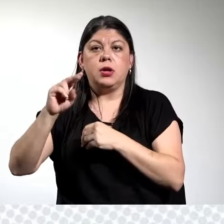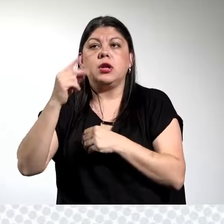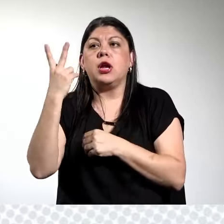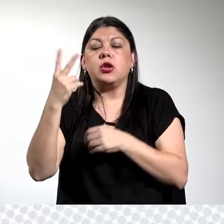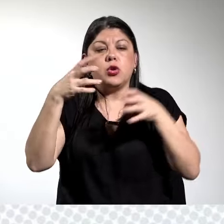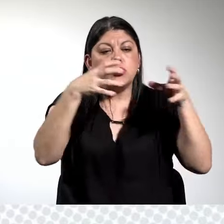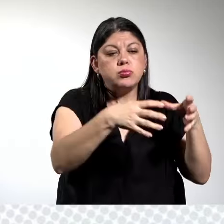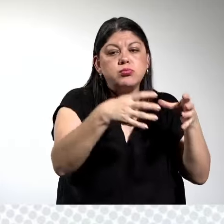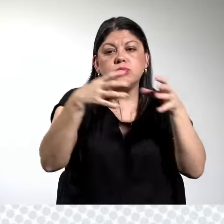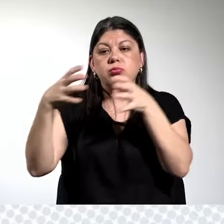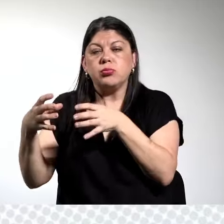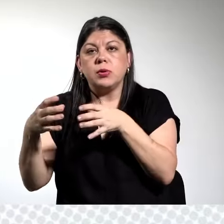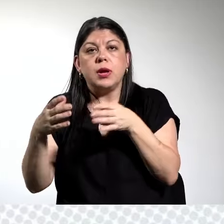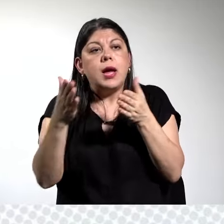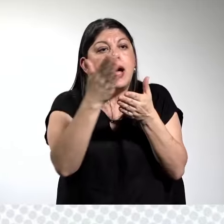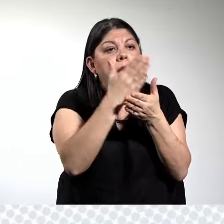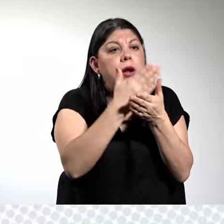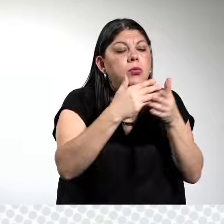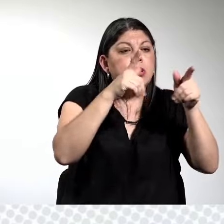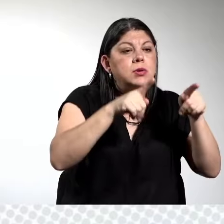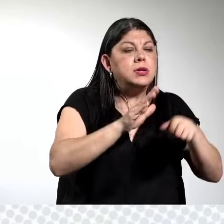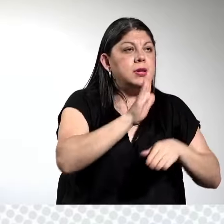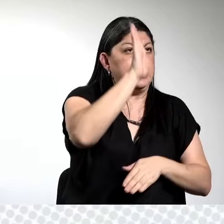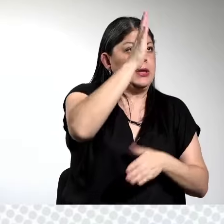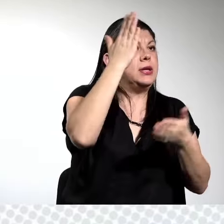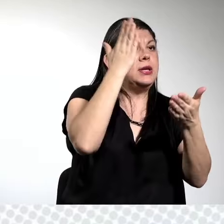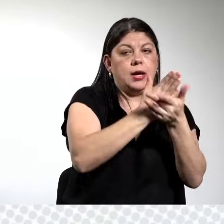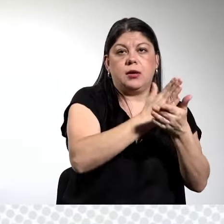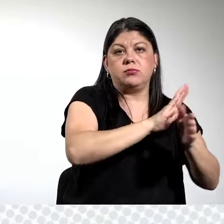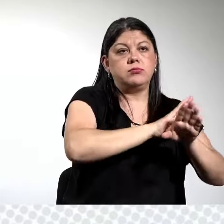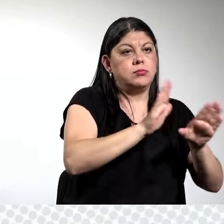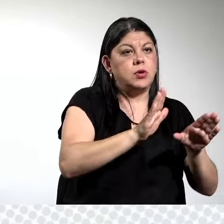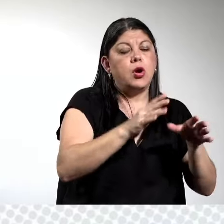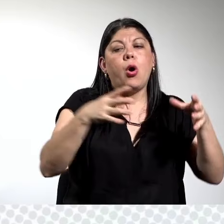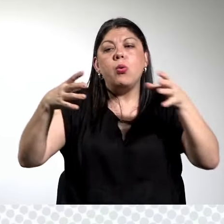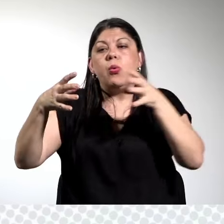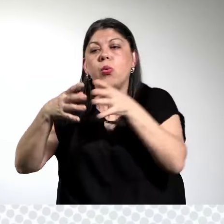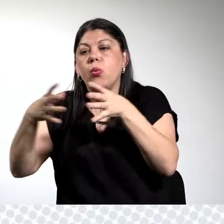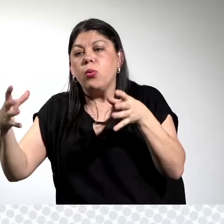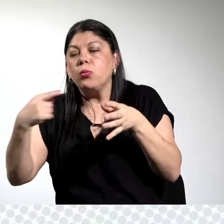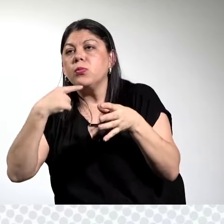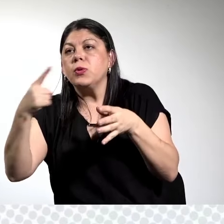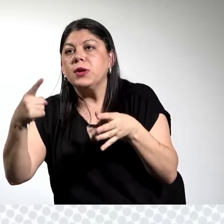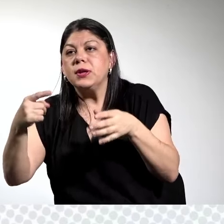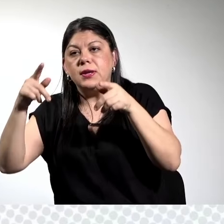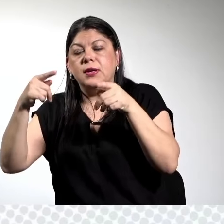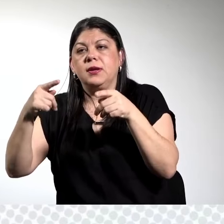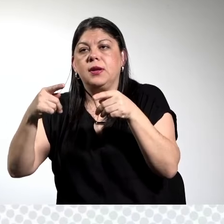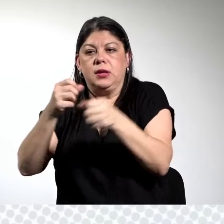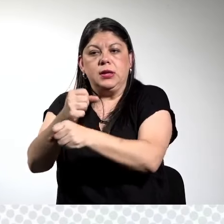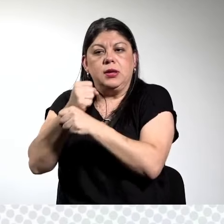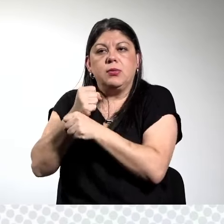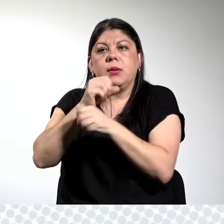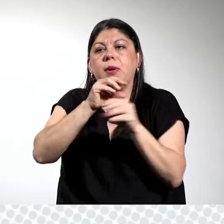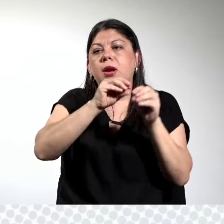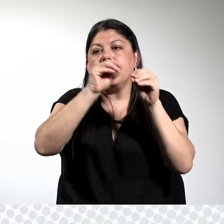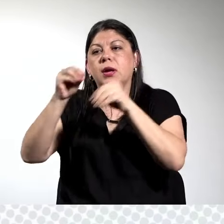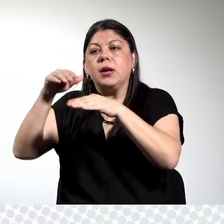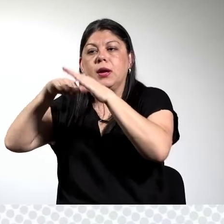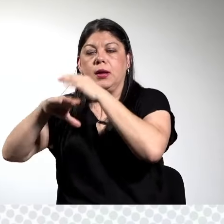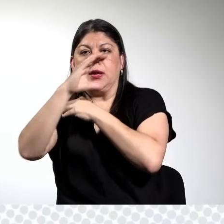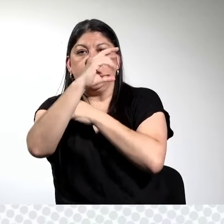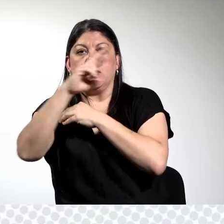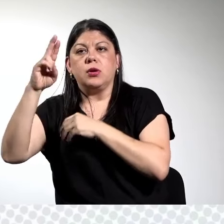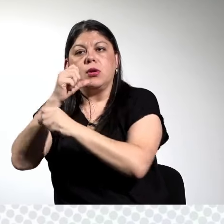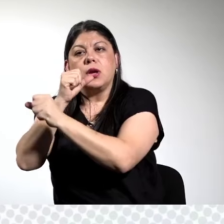posturas. Aquellos quienes levantan la voz por detenerla y aquellos que levantan la voz por hacerla segura para quienes migran por temas